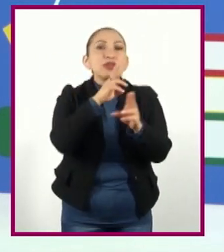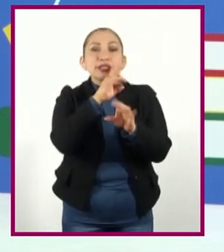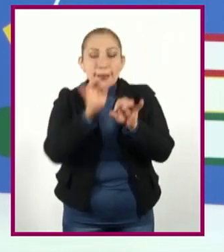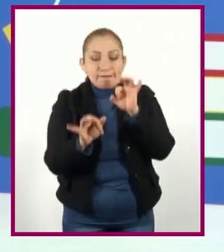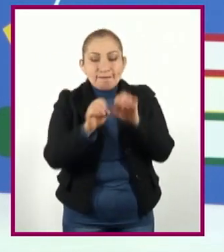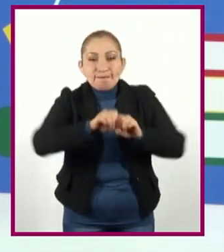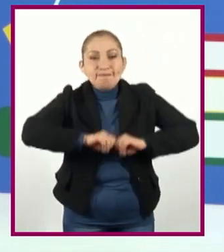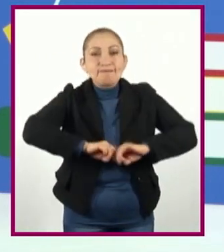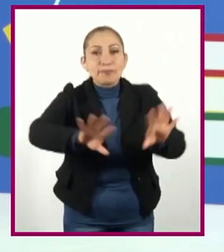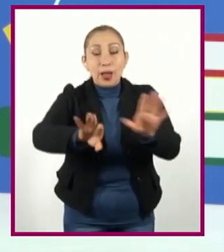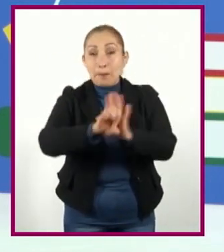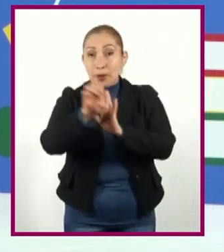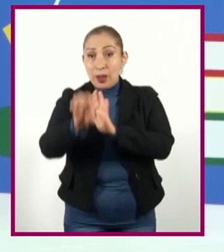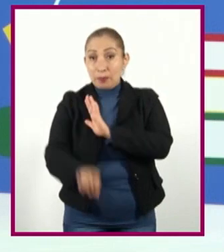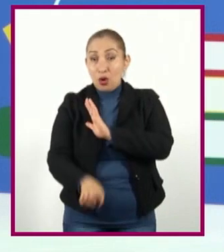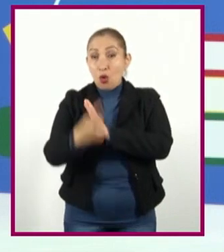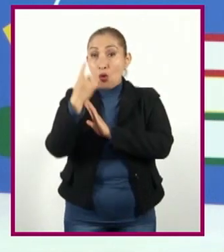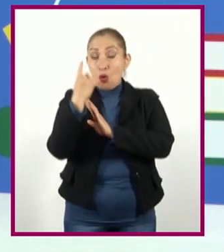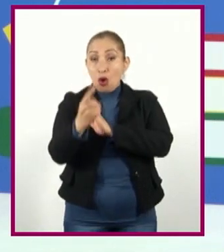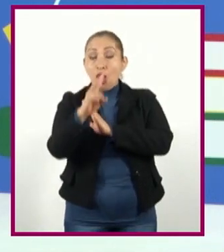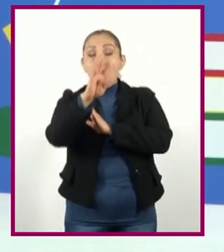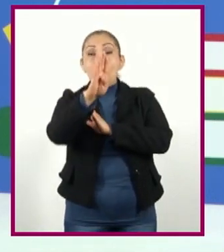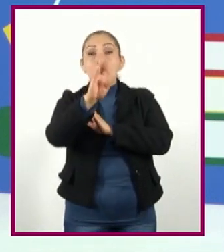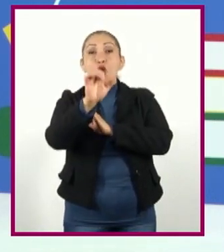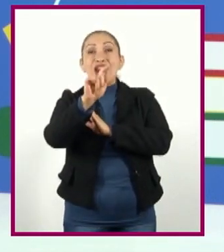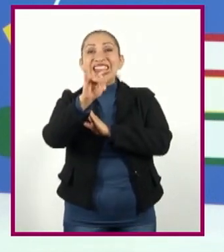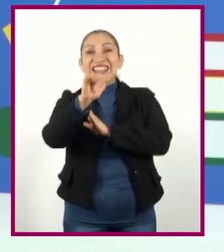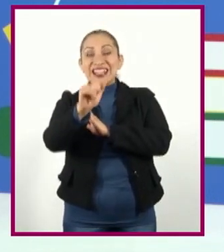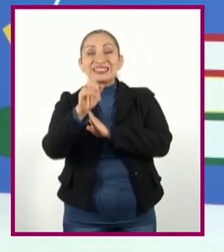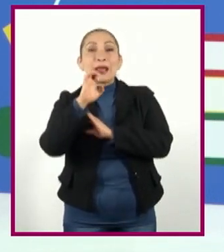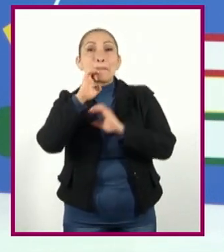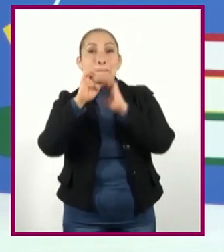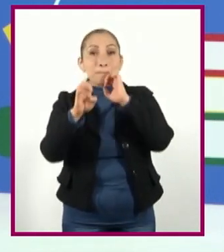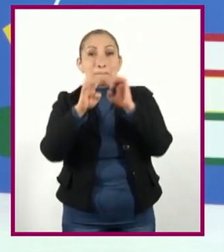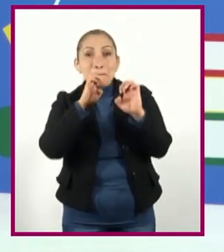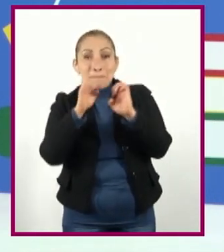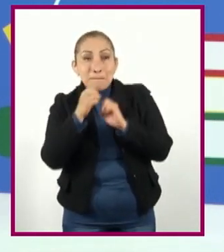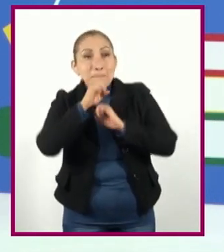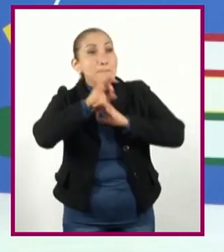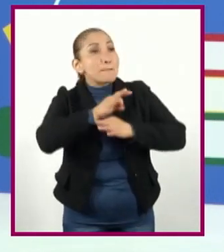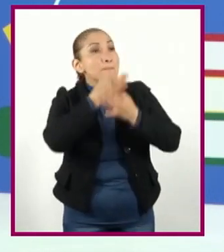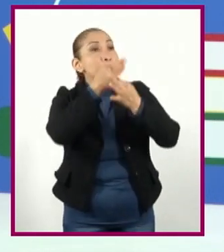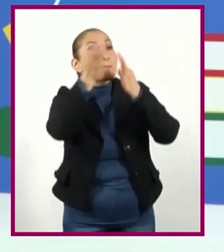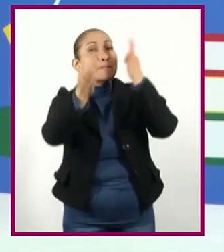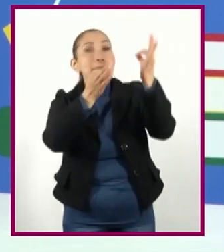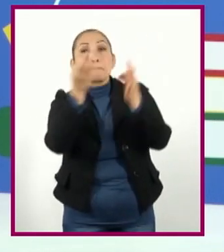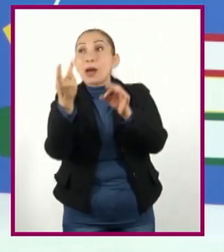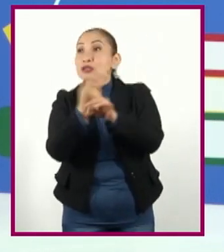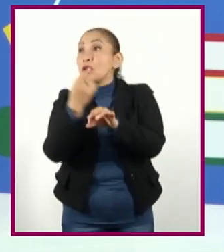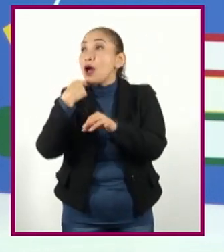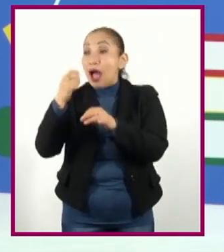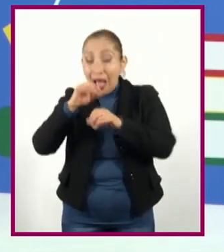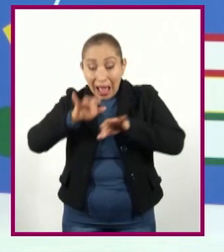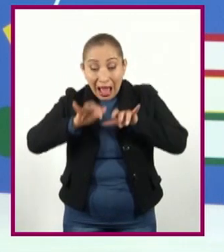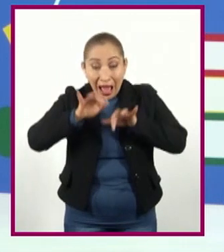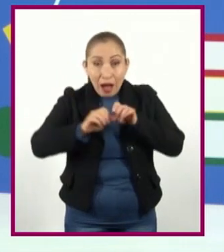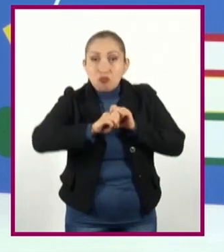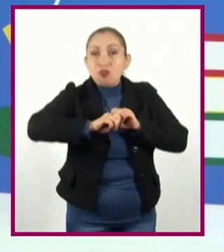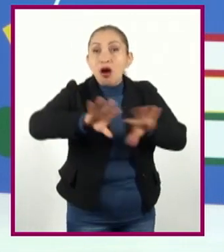ejemplo, a partir de la publicación de boletines de prensa o dando a conocer al público un hecho que consideren